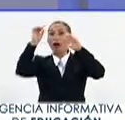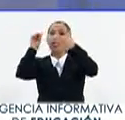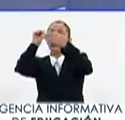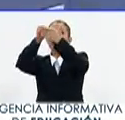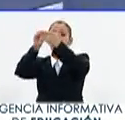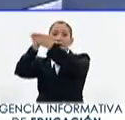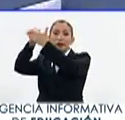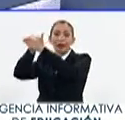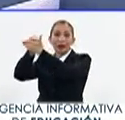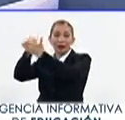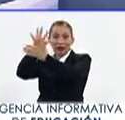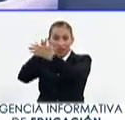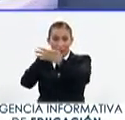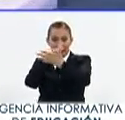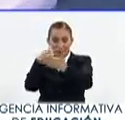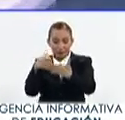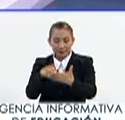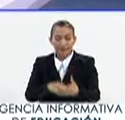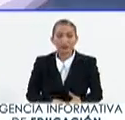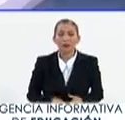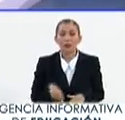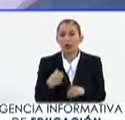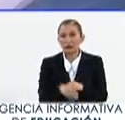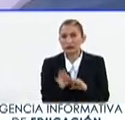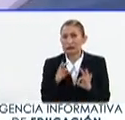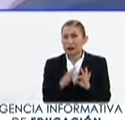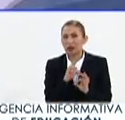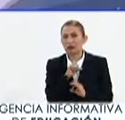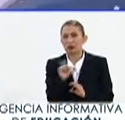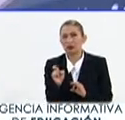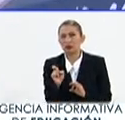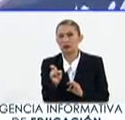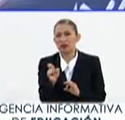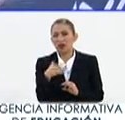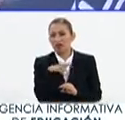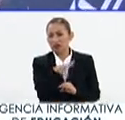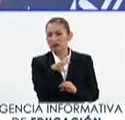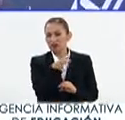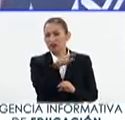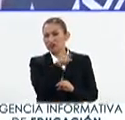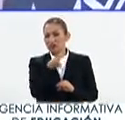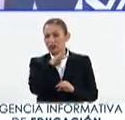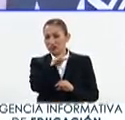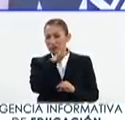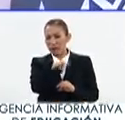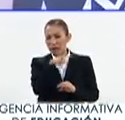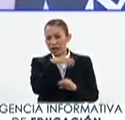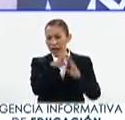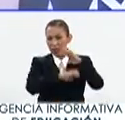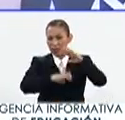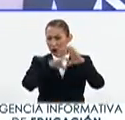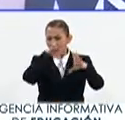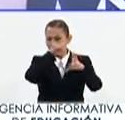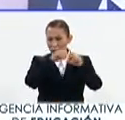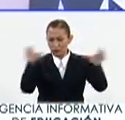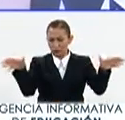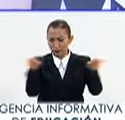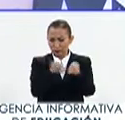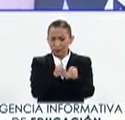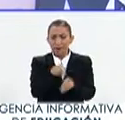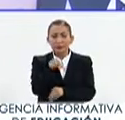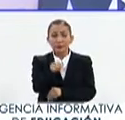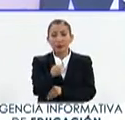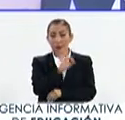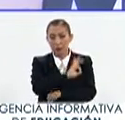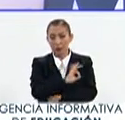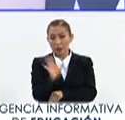periódica. El número exacto no lo recuerdo, creo que son 118, 119, pero insisto,